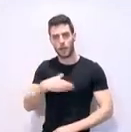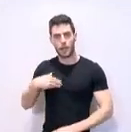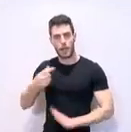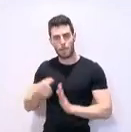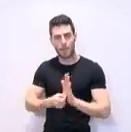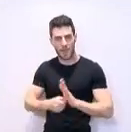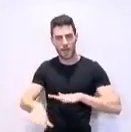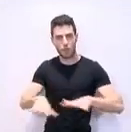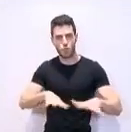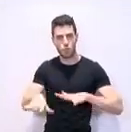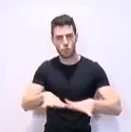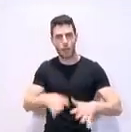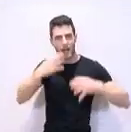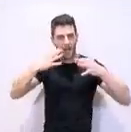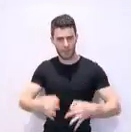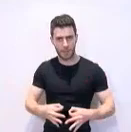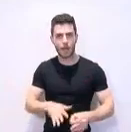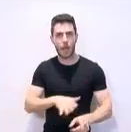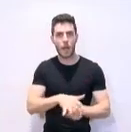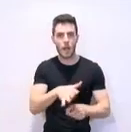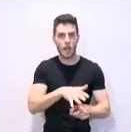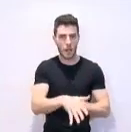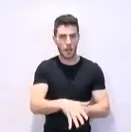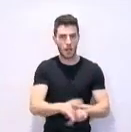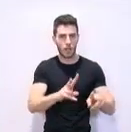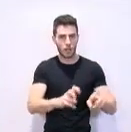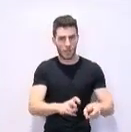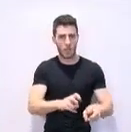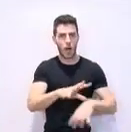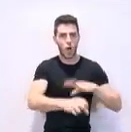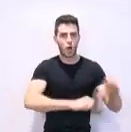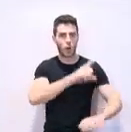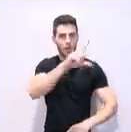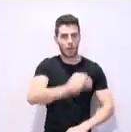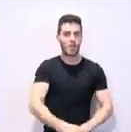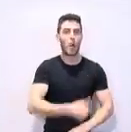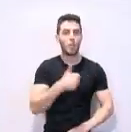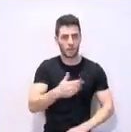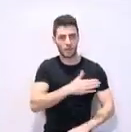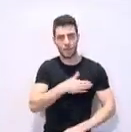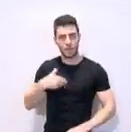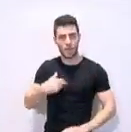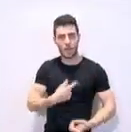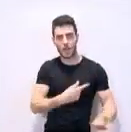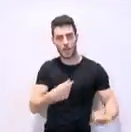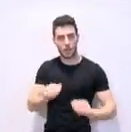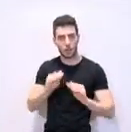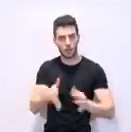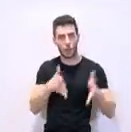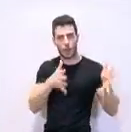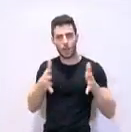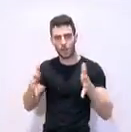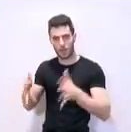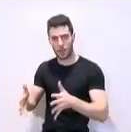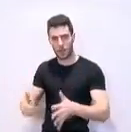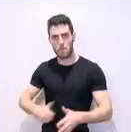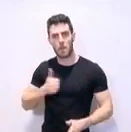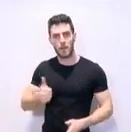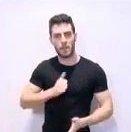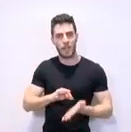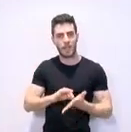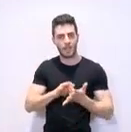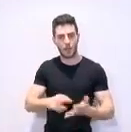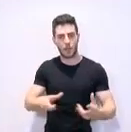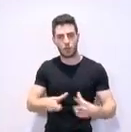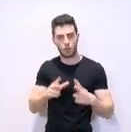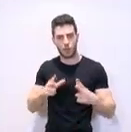que tengan efecto realmente sobre la cesta de la compra. Quieren que se atiendan sus necesidades, las de los beneficiarios de los servicios